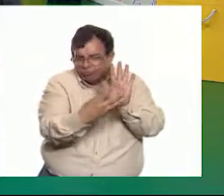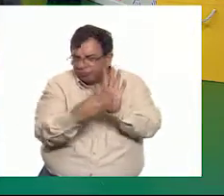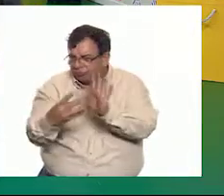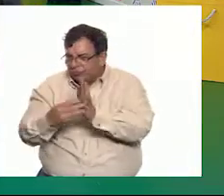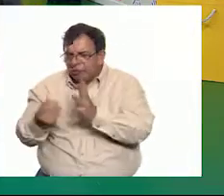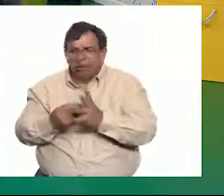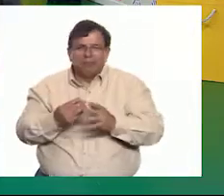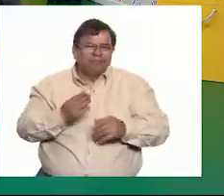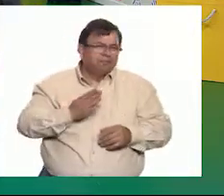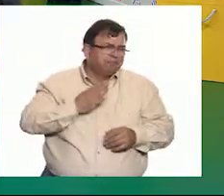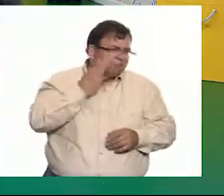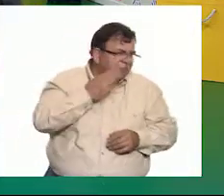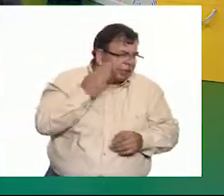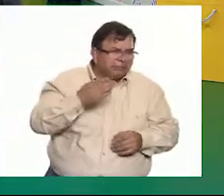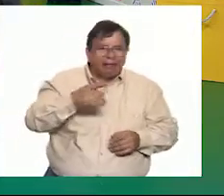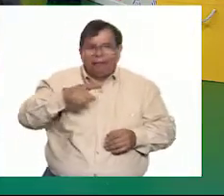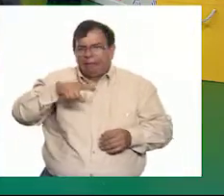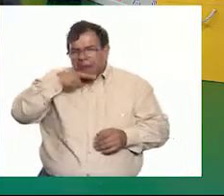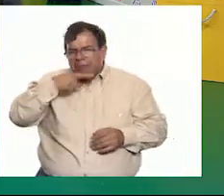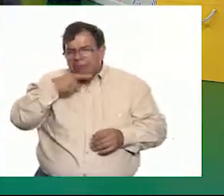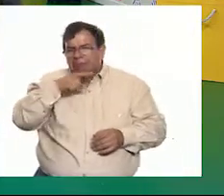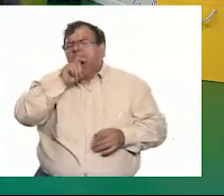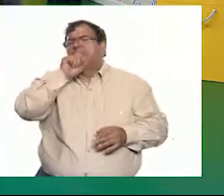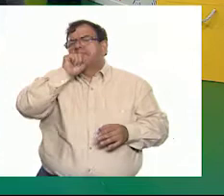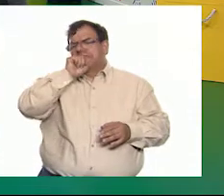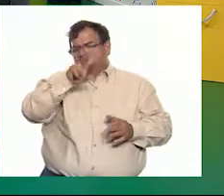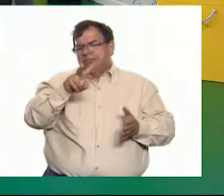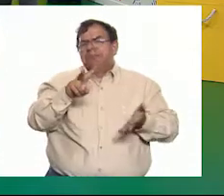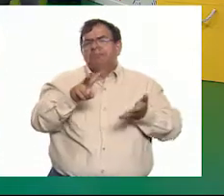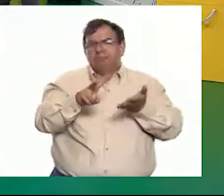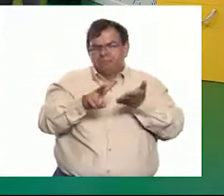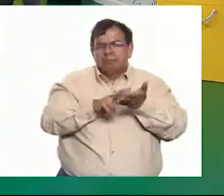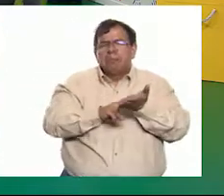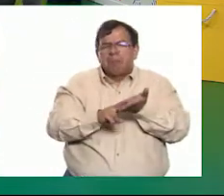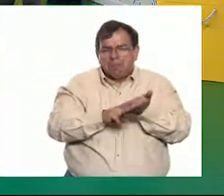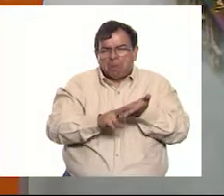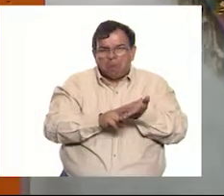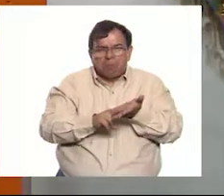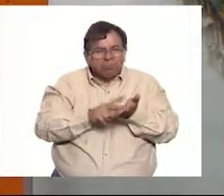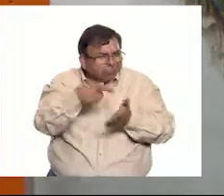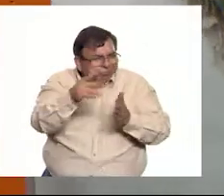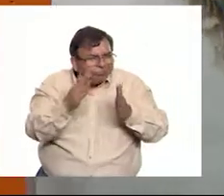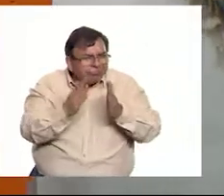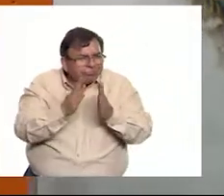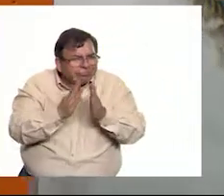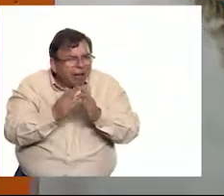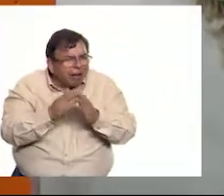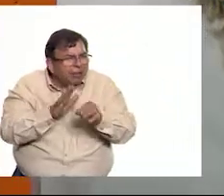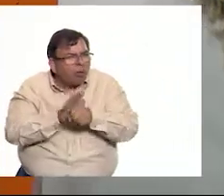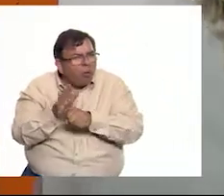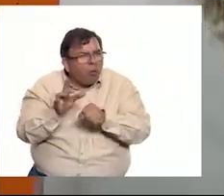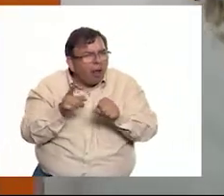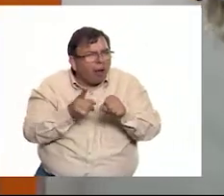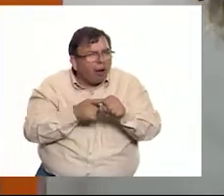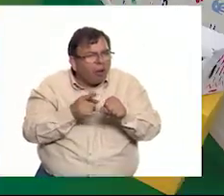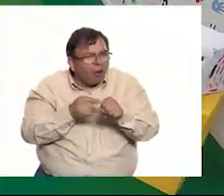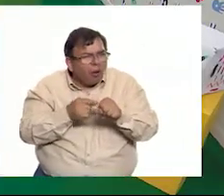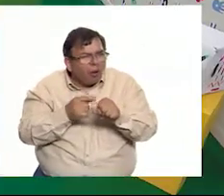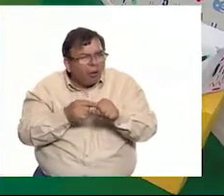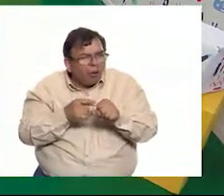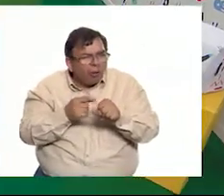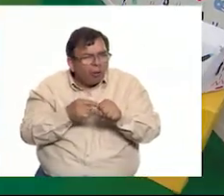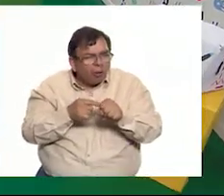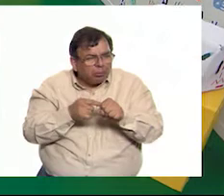lo de las manzanas, los lápices. Creo que también tenemos un color verde. ¿Y allá en casa qué color se ponen? ¿Identificaron en